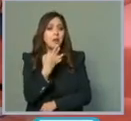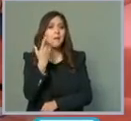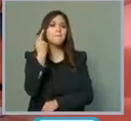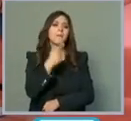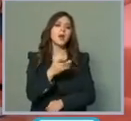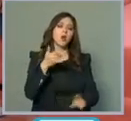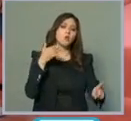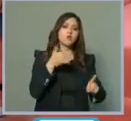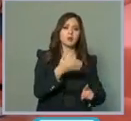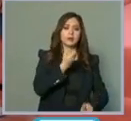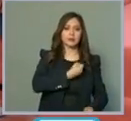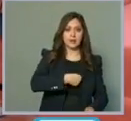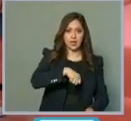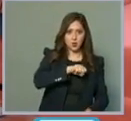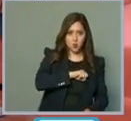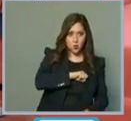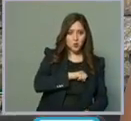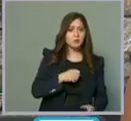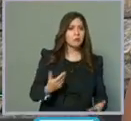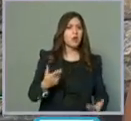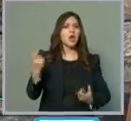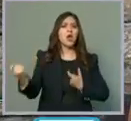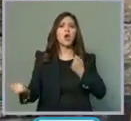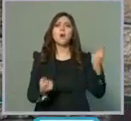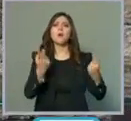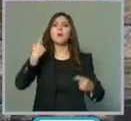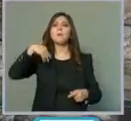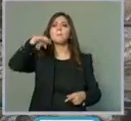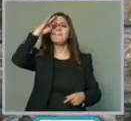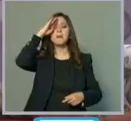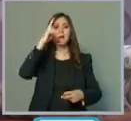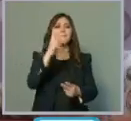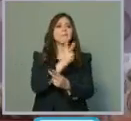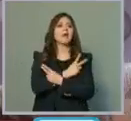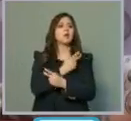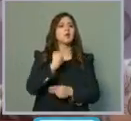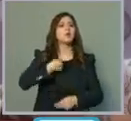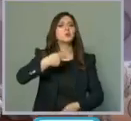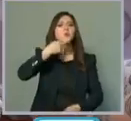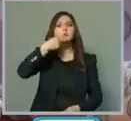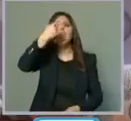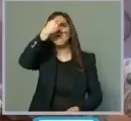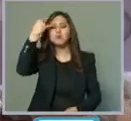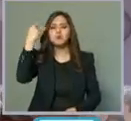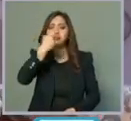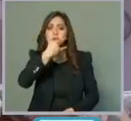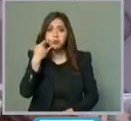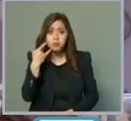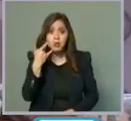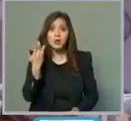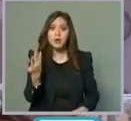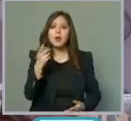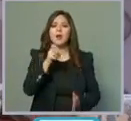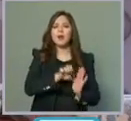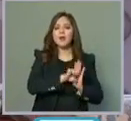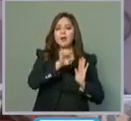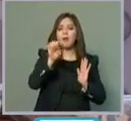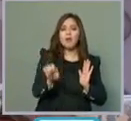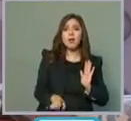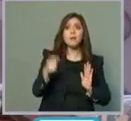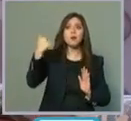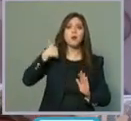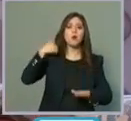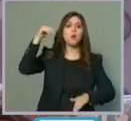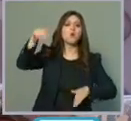Tú dices, oye, me voy de vacaciones, el traje de baño, bueno, pues oye, no vamos a llegar a la playa a decir necesito carne